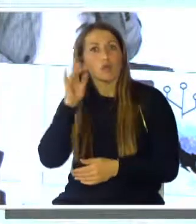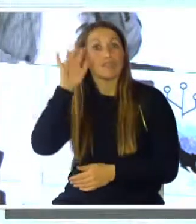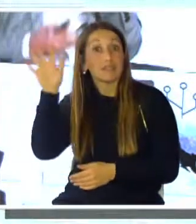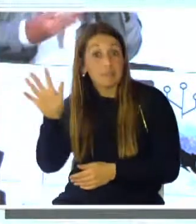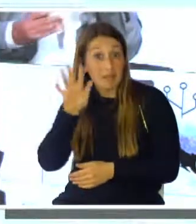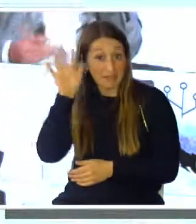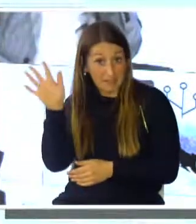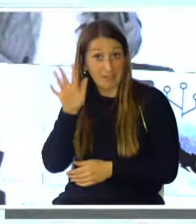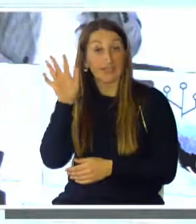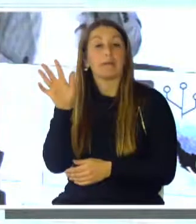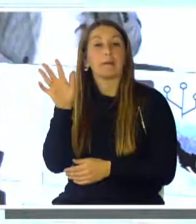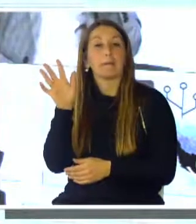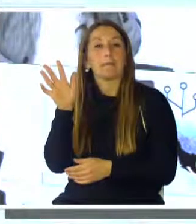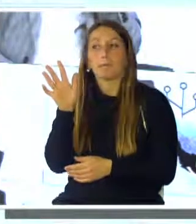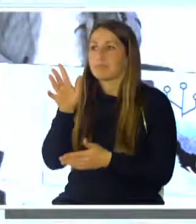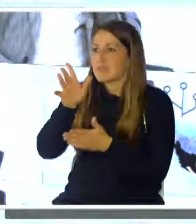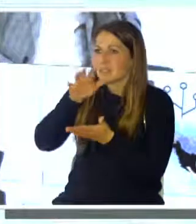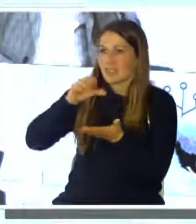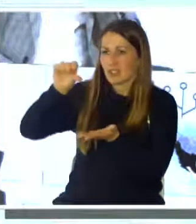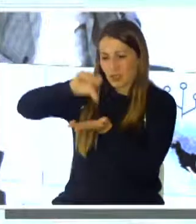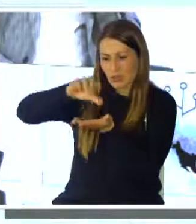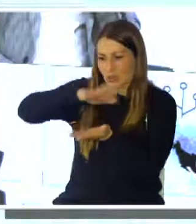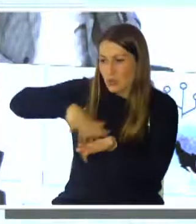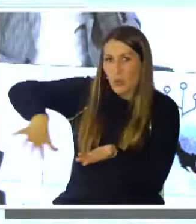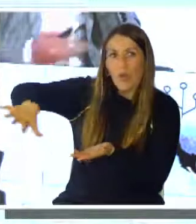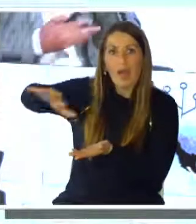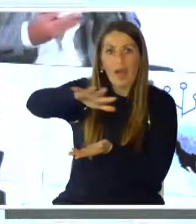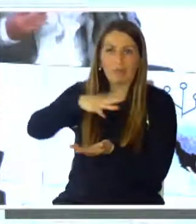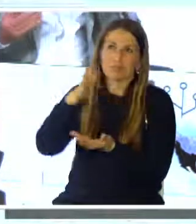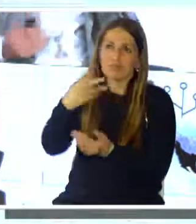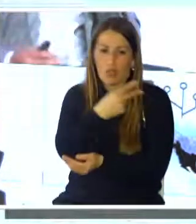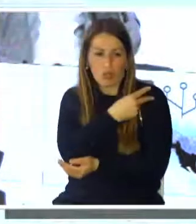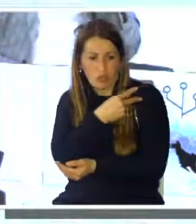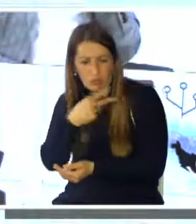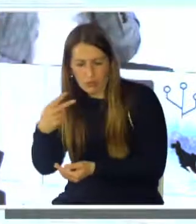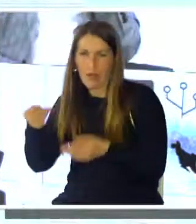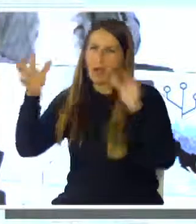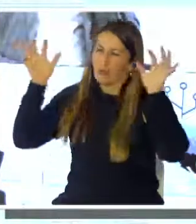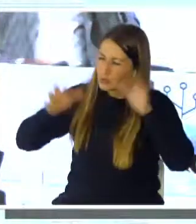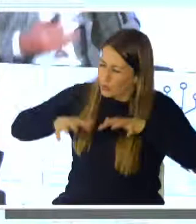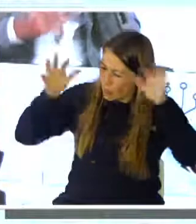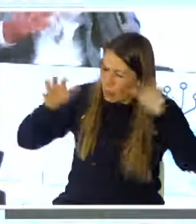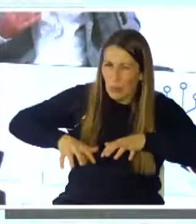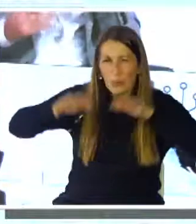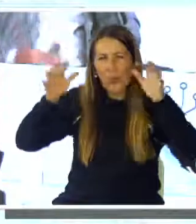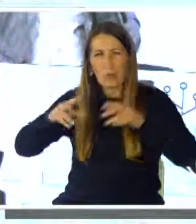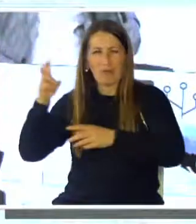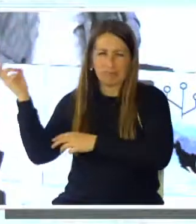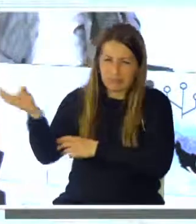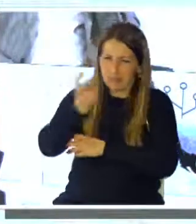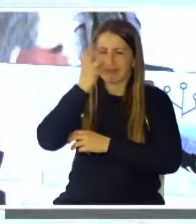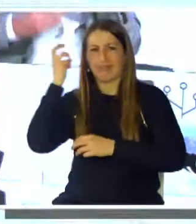en una en una ciudad después de dos semanas consecutivas de lluvias con la sudestada